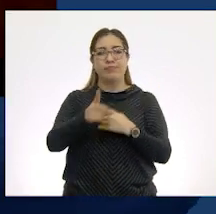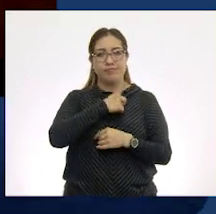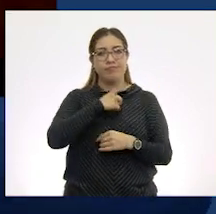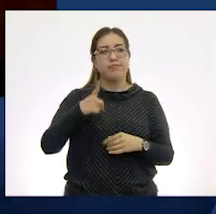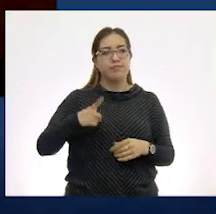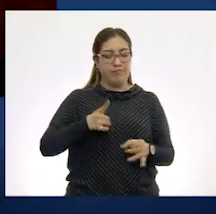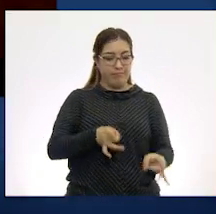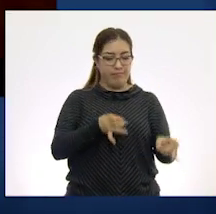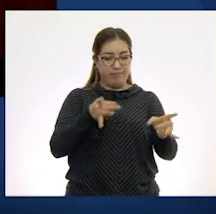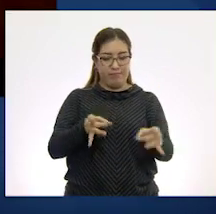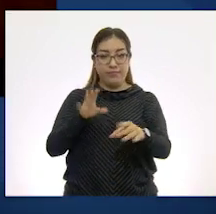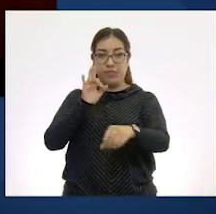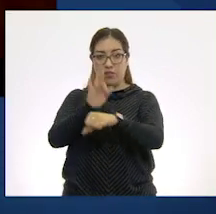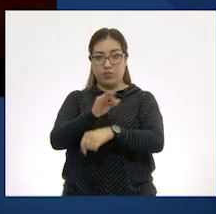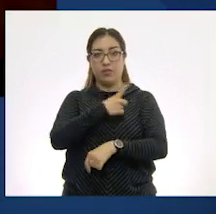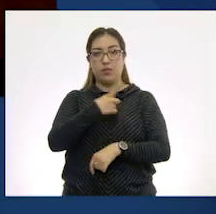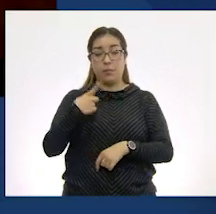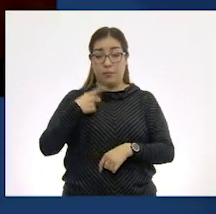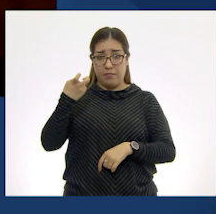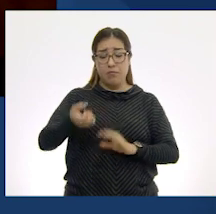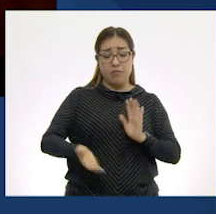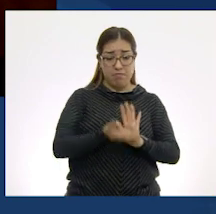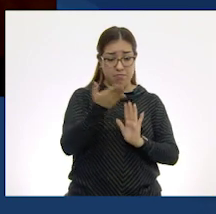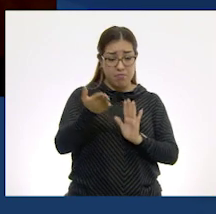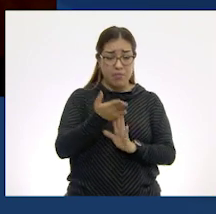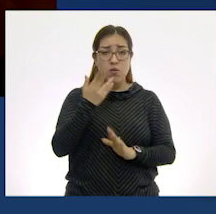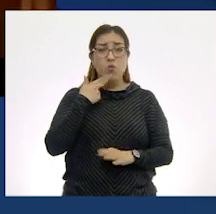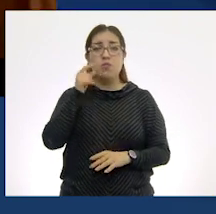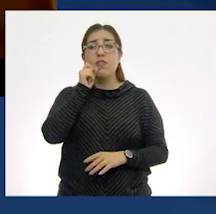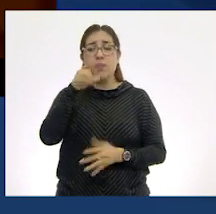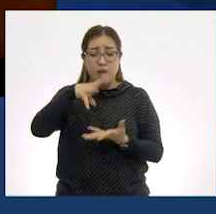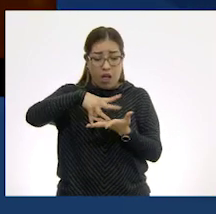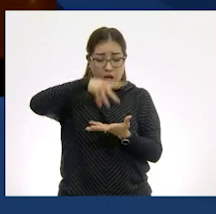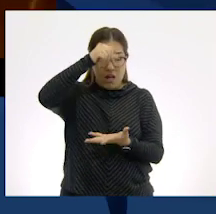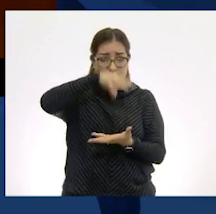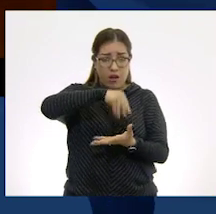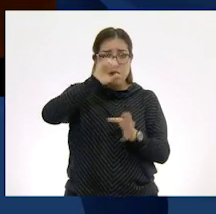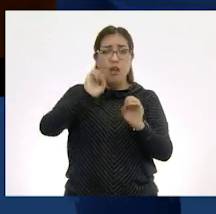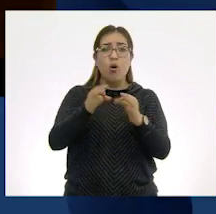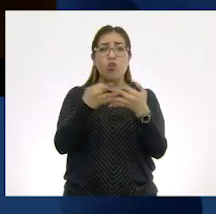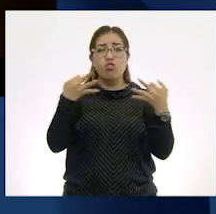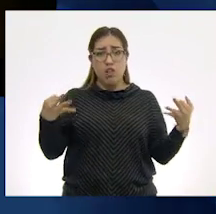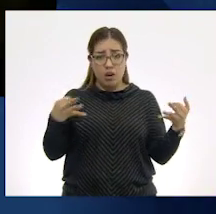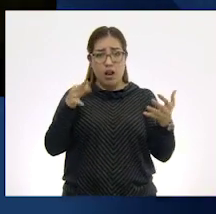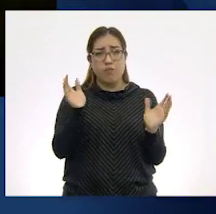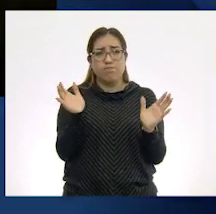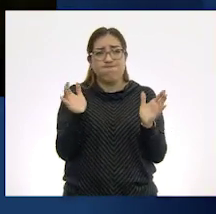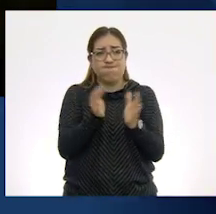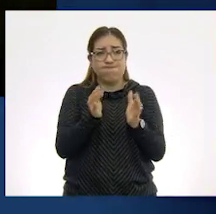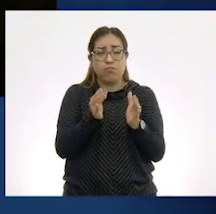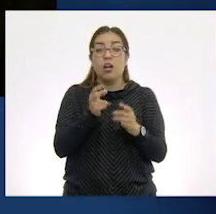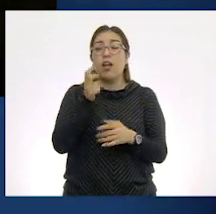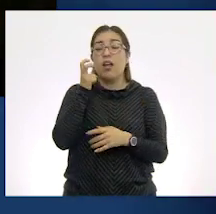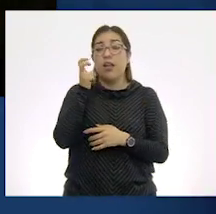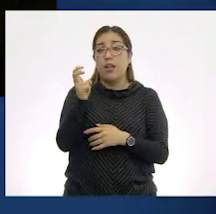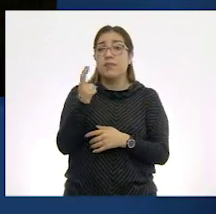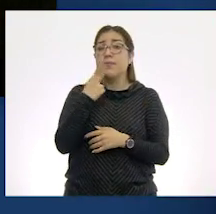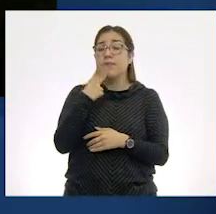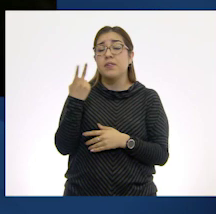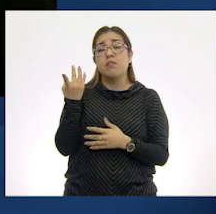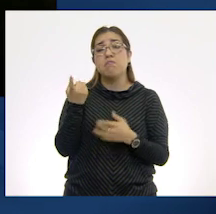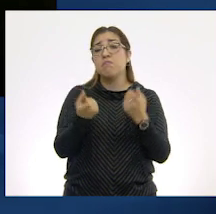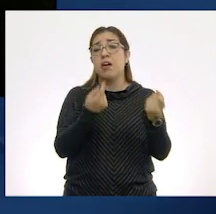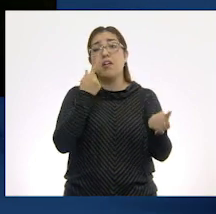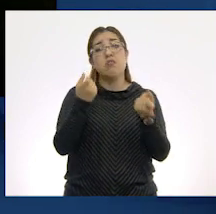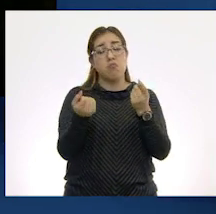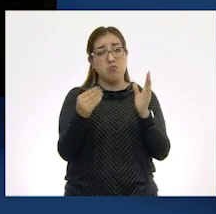Varios tramos del oeste de esta fortificación se crearon con arcilla, granito o tierra comprimida. De estos, solo se conservan los